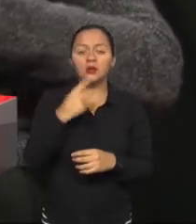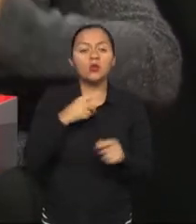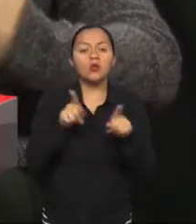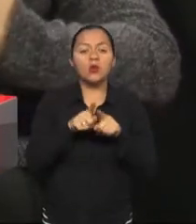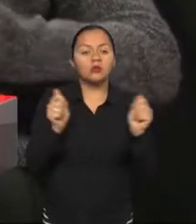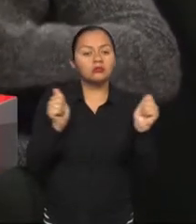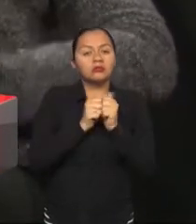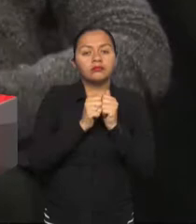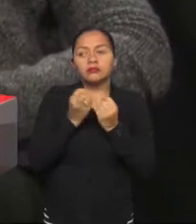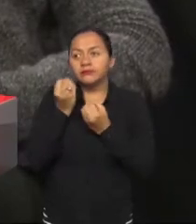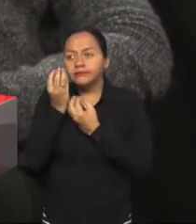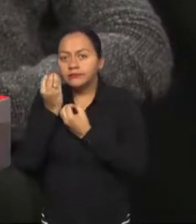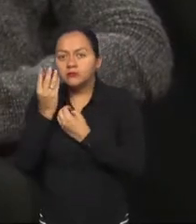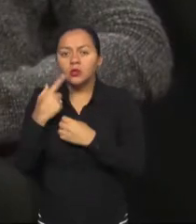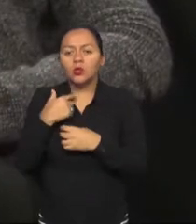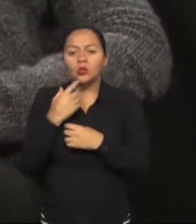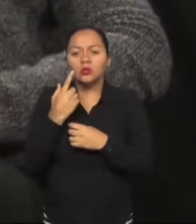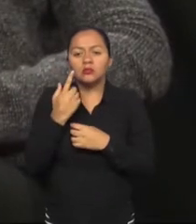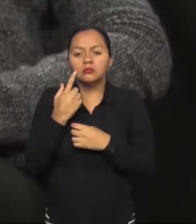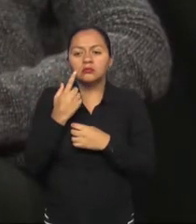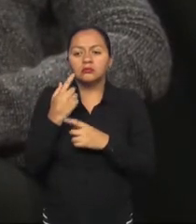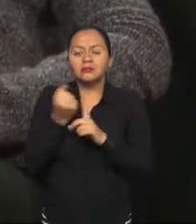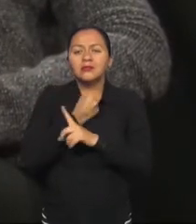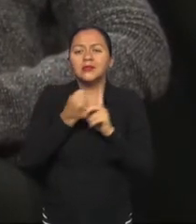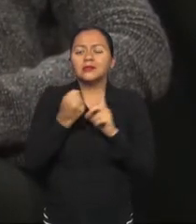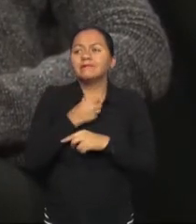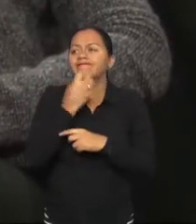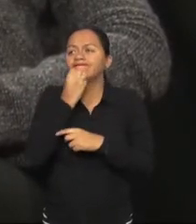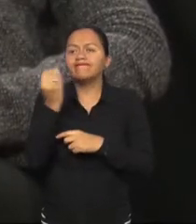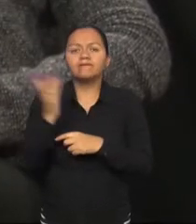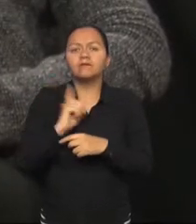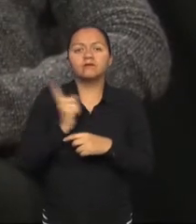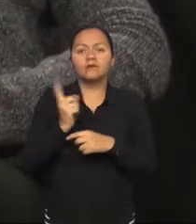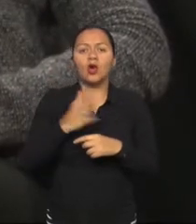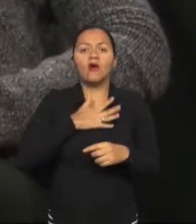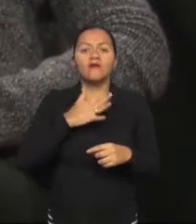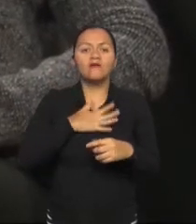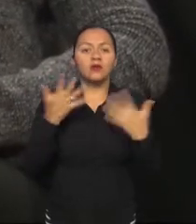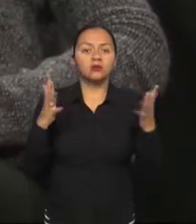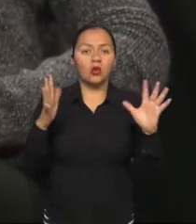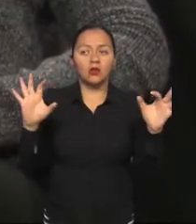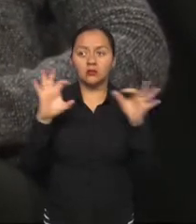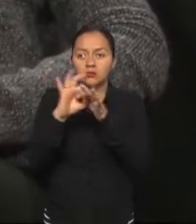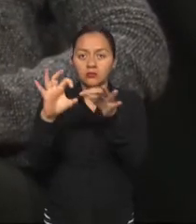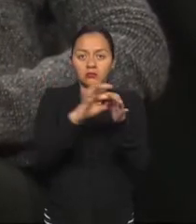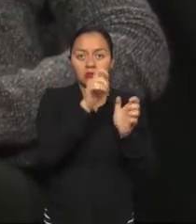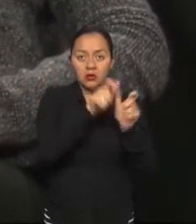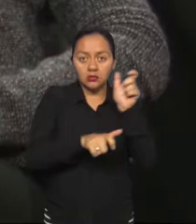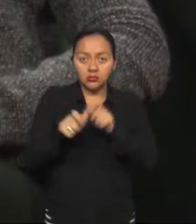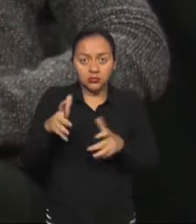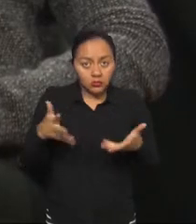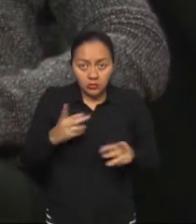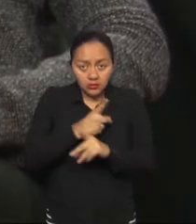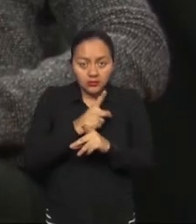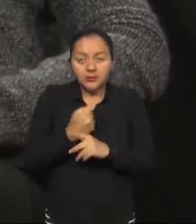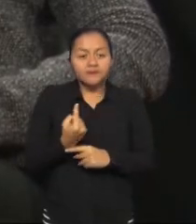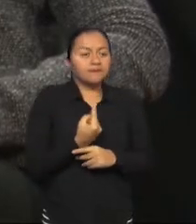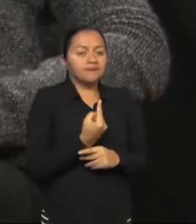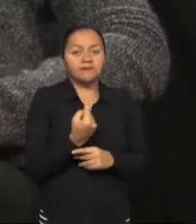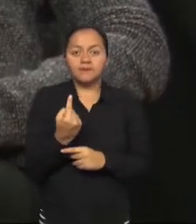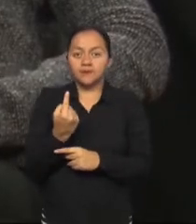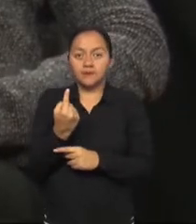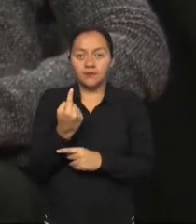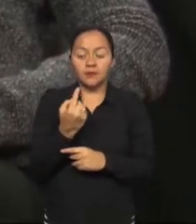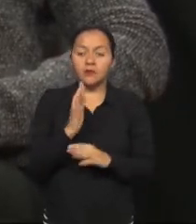personas a quien comentarles que están viviendo violencia de género en este caso. Y adicionalmente, pues